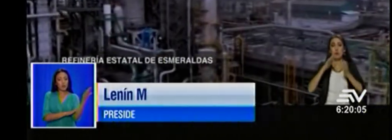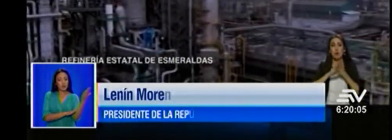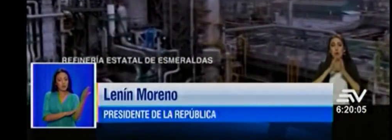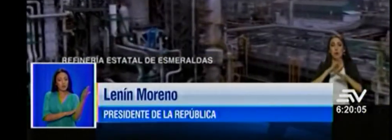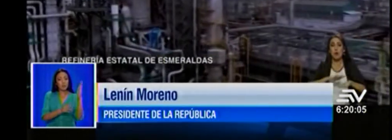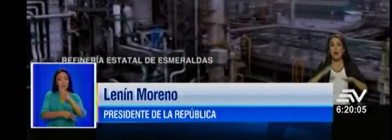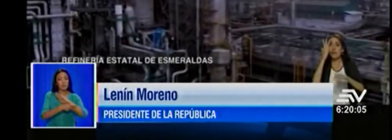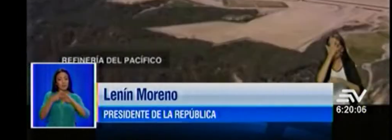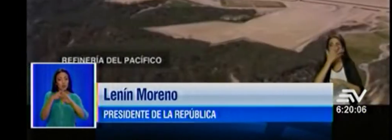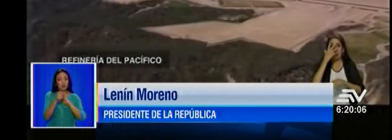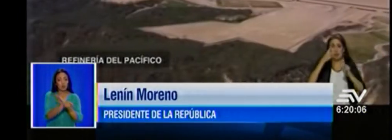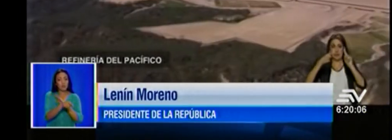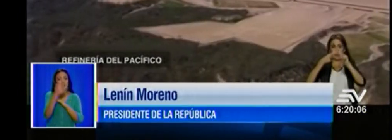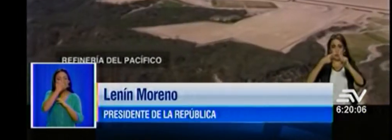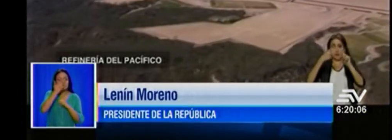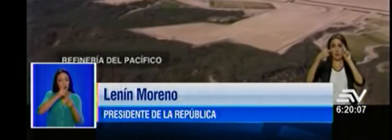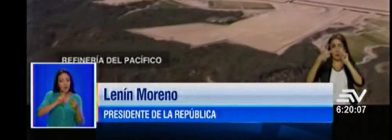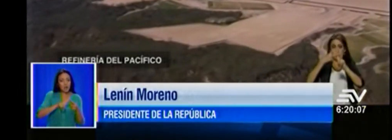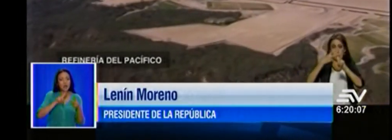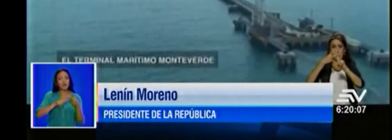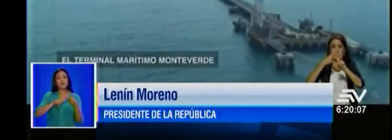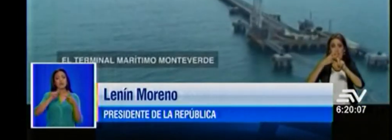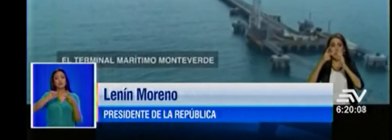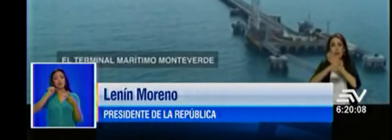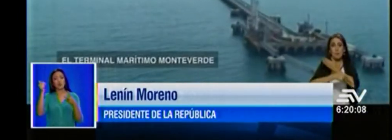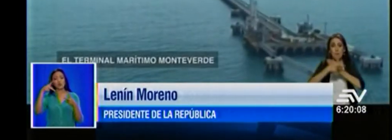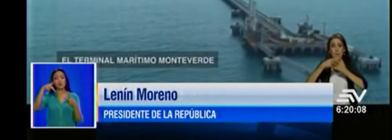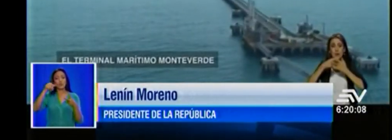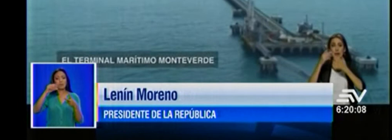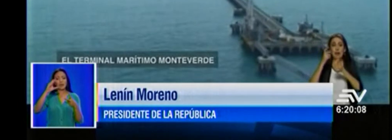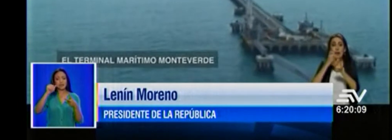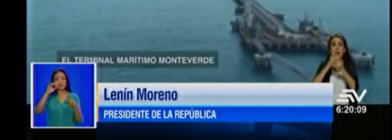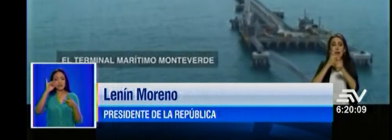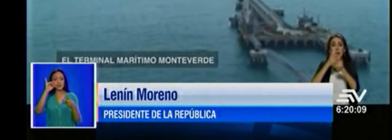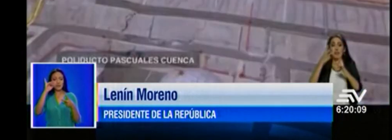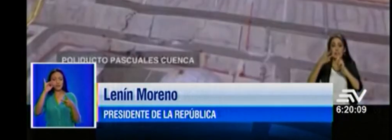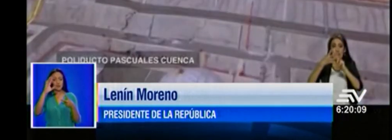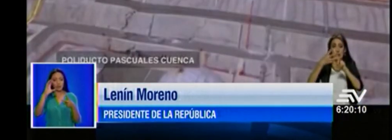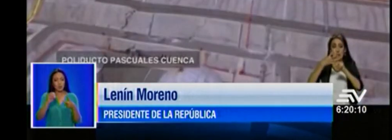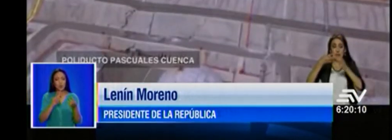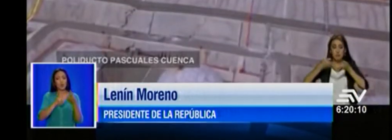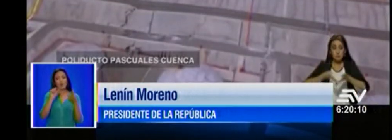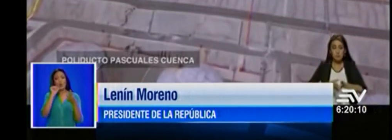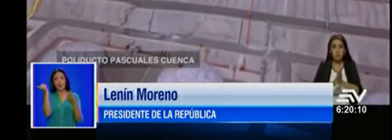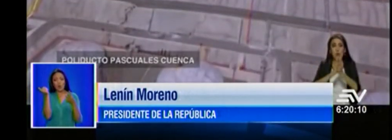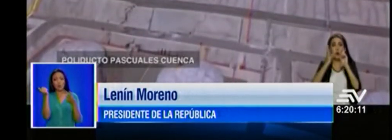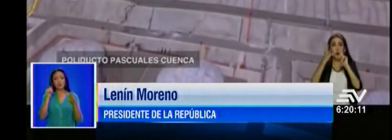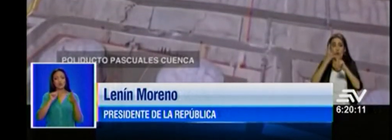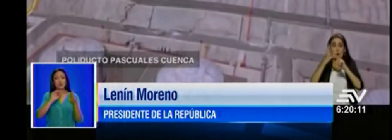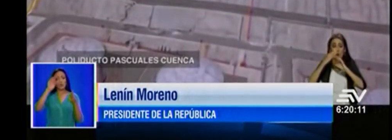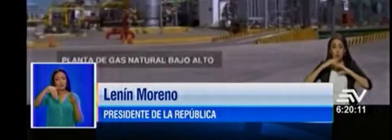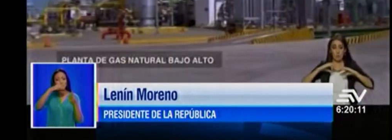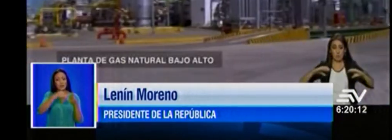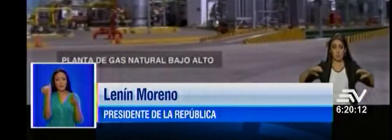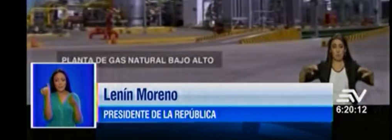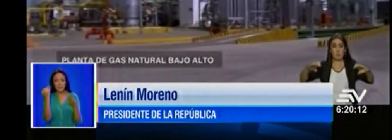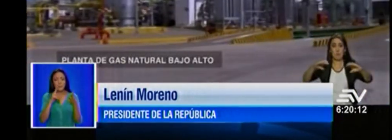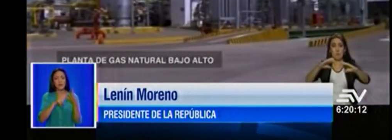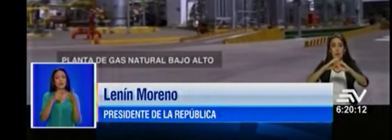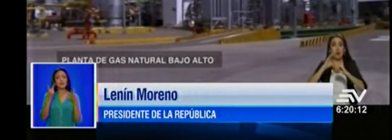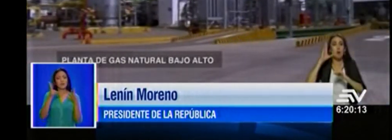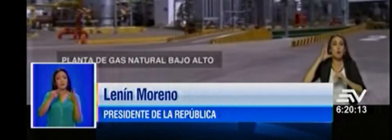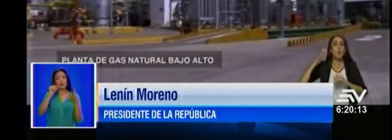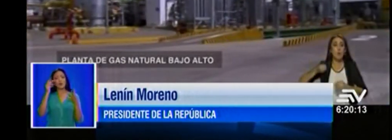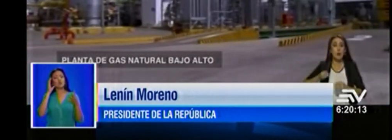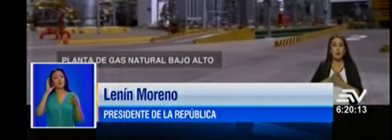de Esmeraldas, la refinería del Pacífico, el terminal marítimo Monteverde, el poliducto Pascuales Cuenca y la planta de